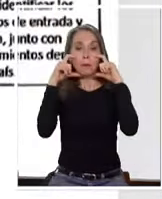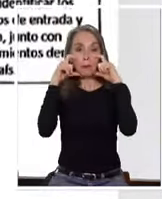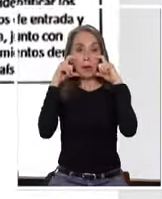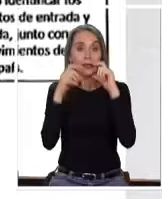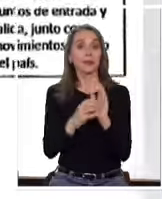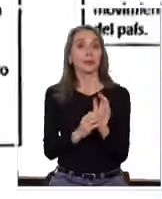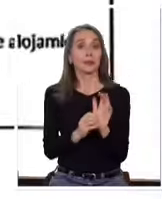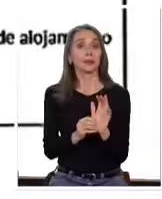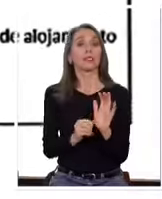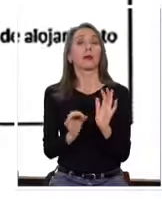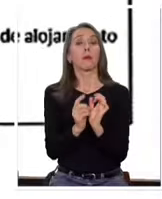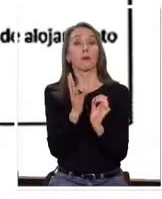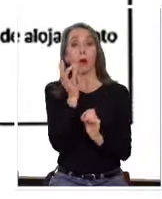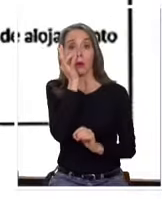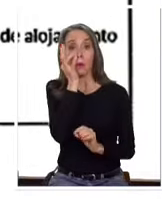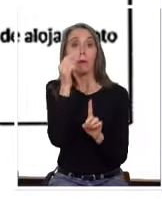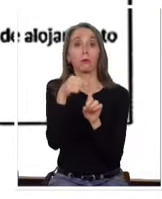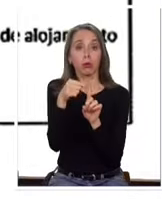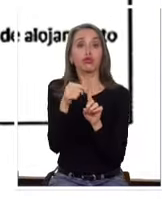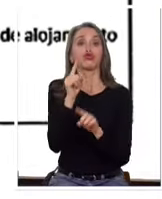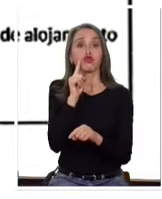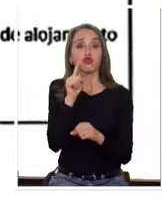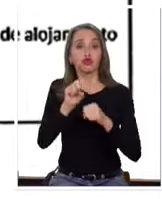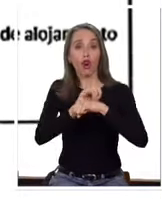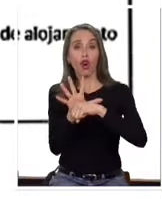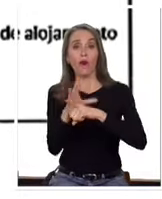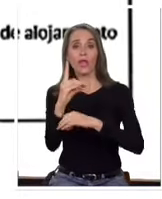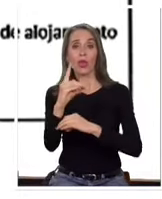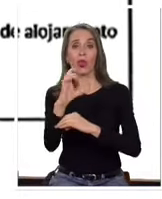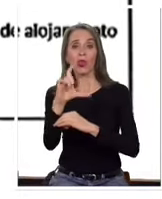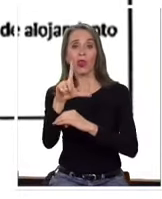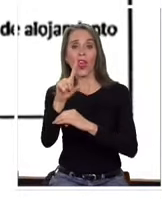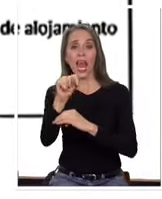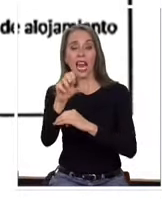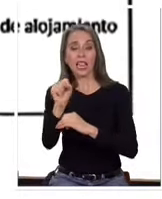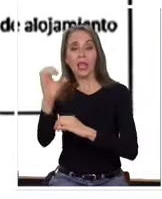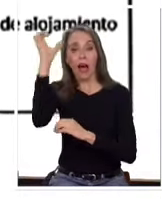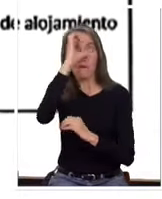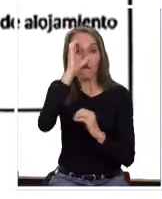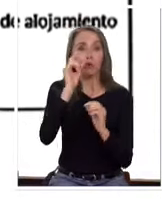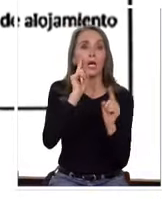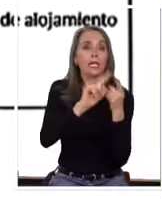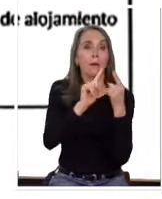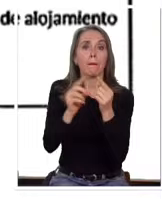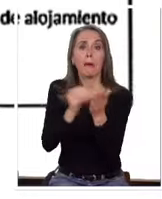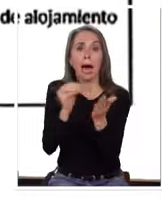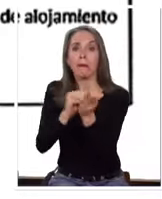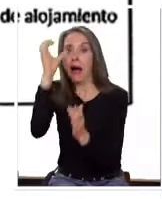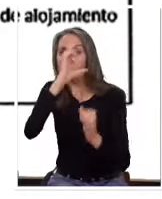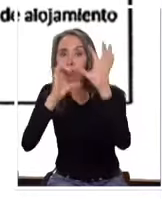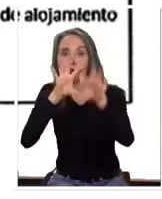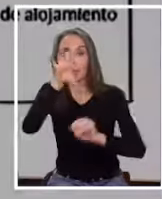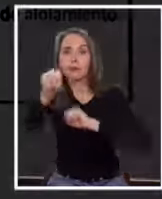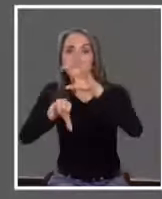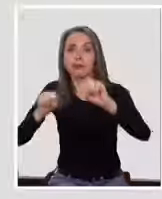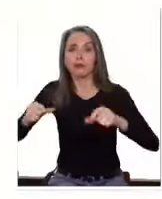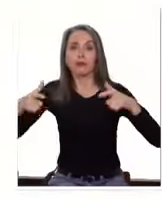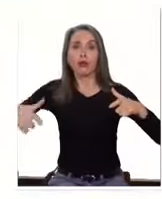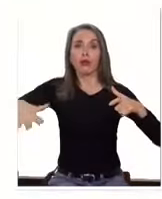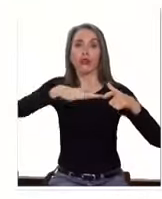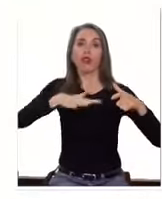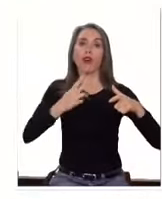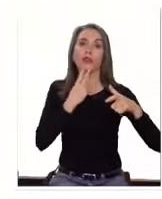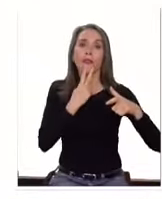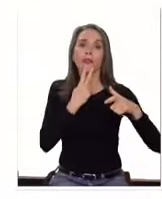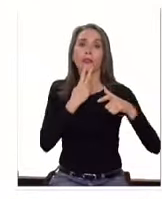que ante un caso positivo con variante Delta, la búsqueda activa de casos se reforzará, generando un rastreo en el área de